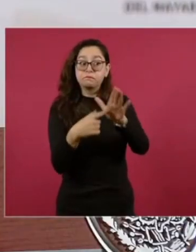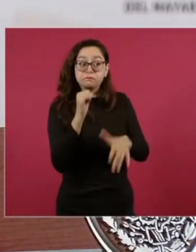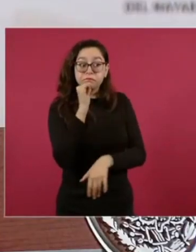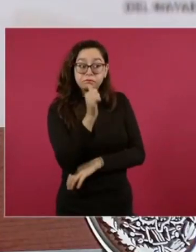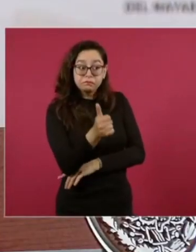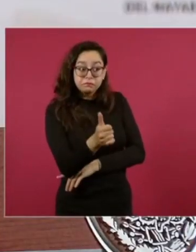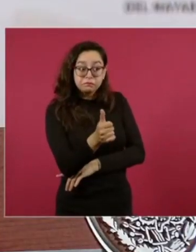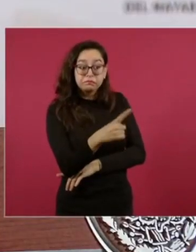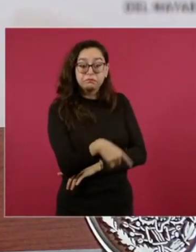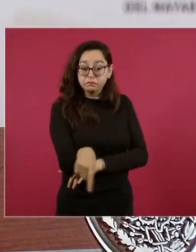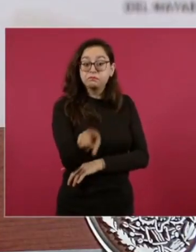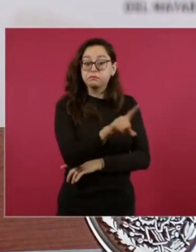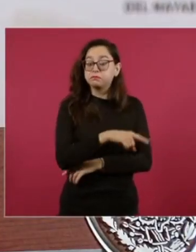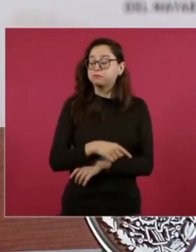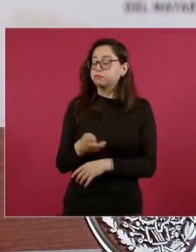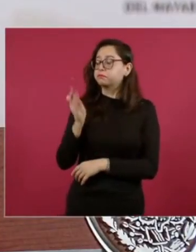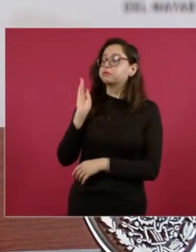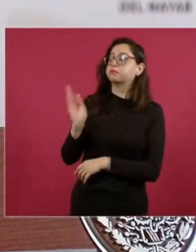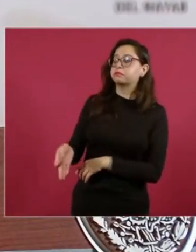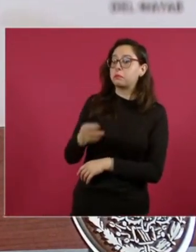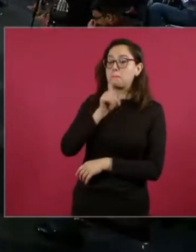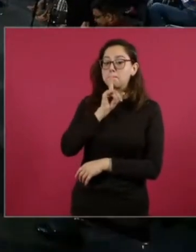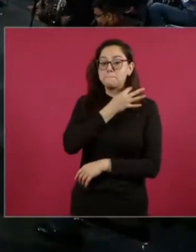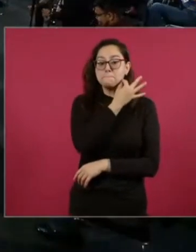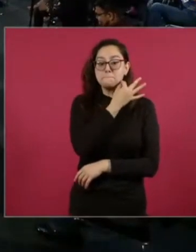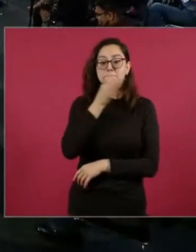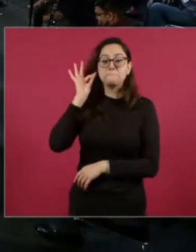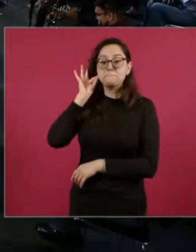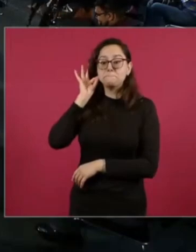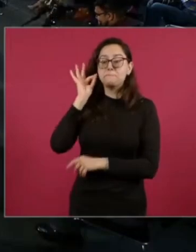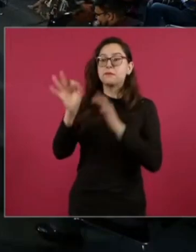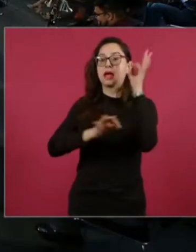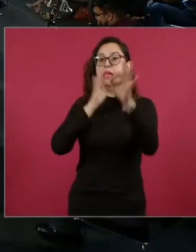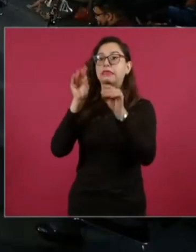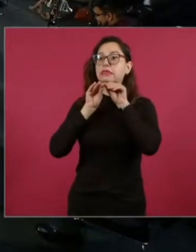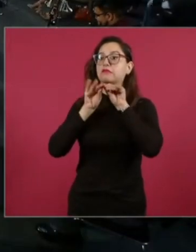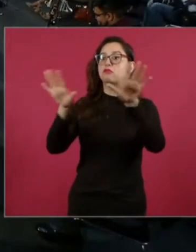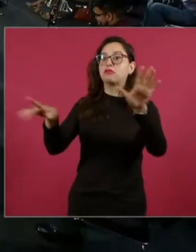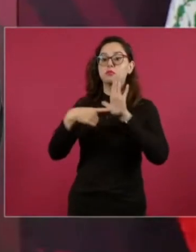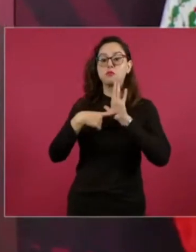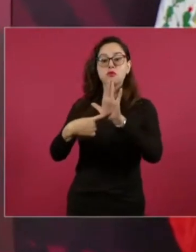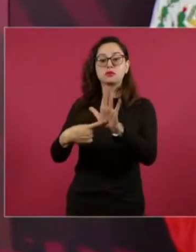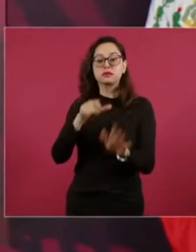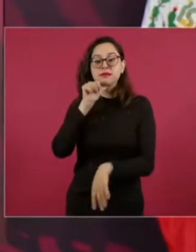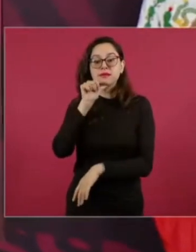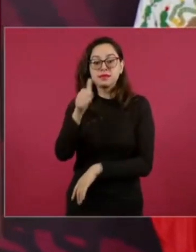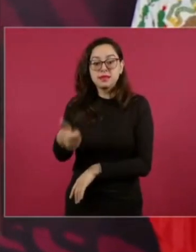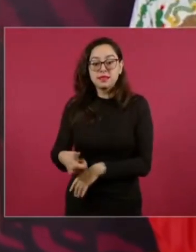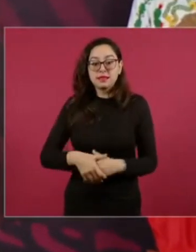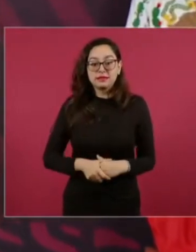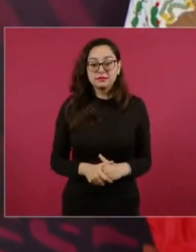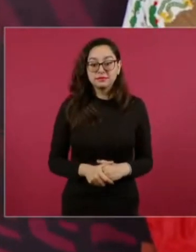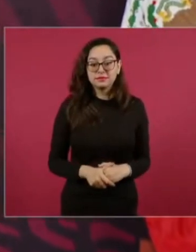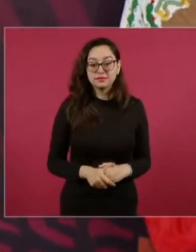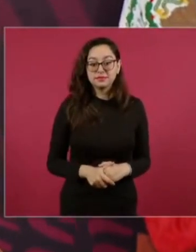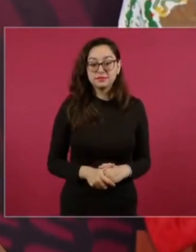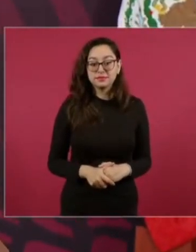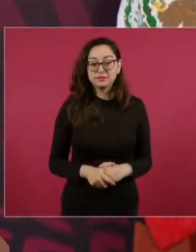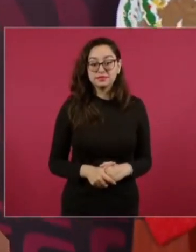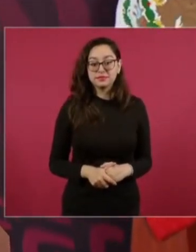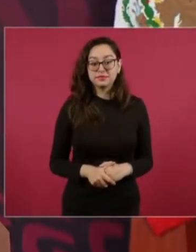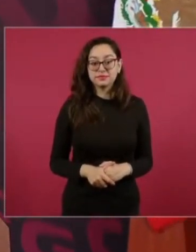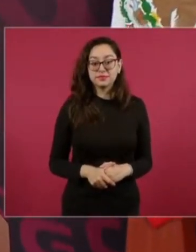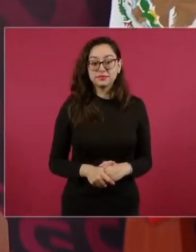amigas, le tienen un coraje al pueblo de México, le tienen un coraje al gobierno del